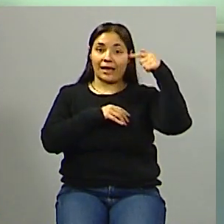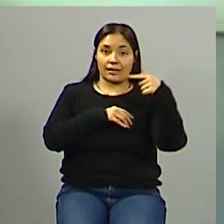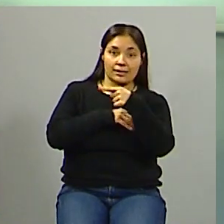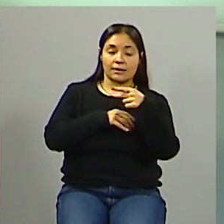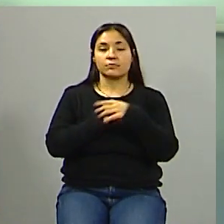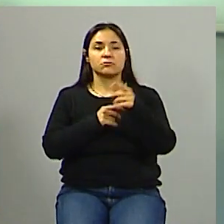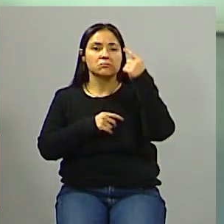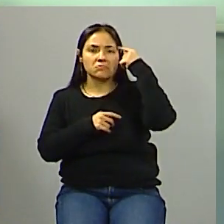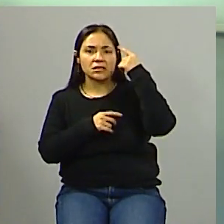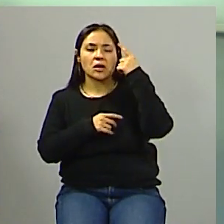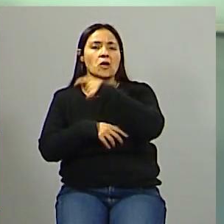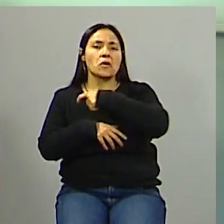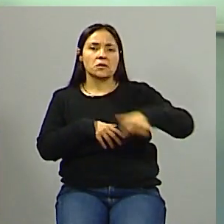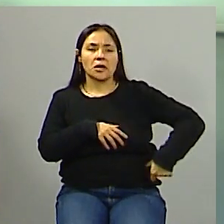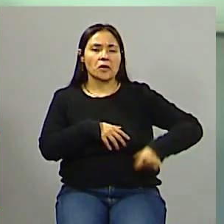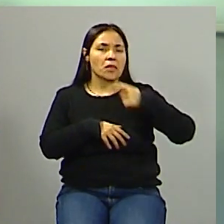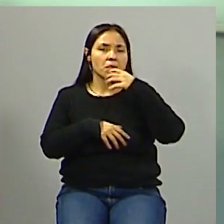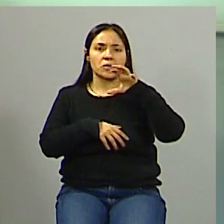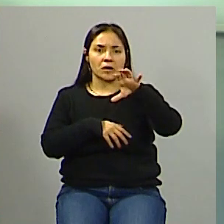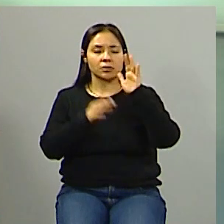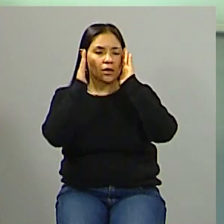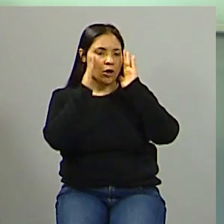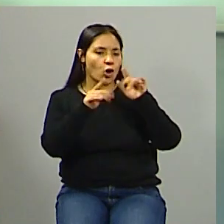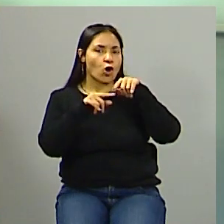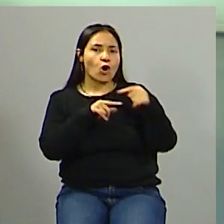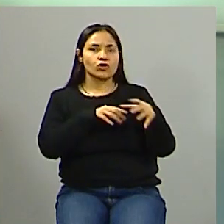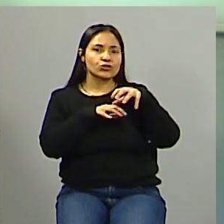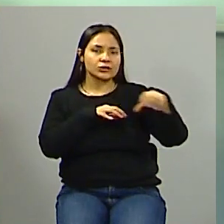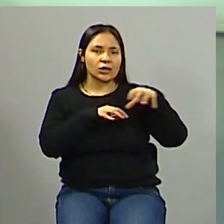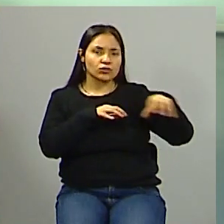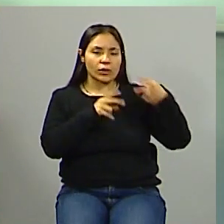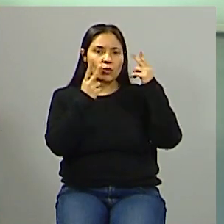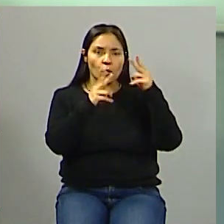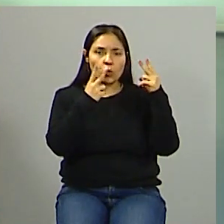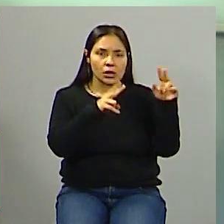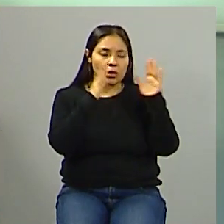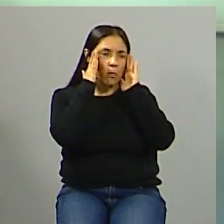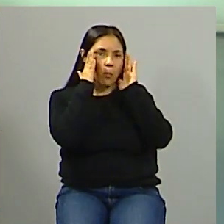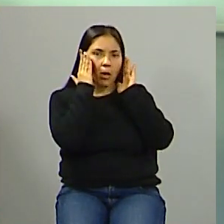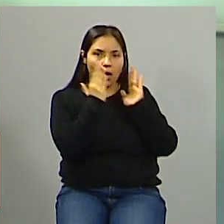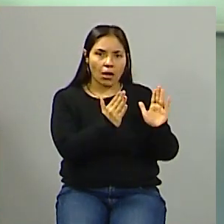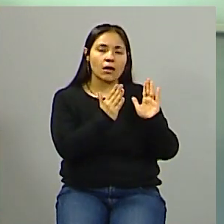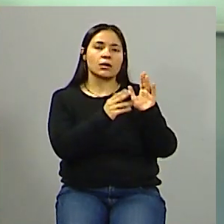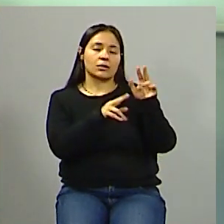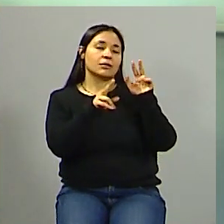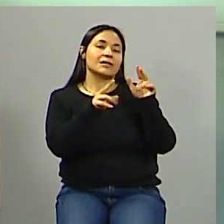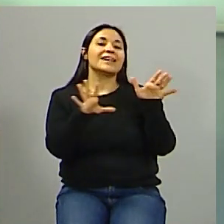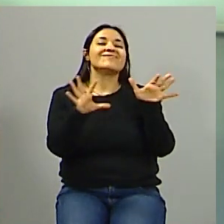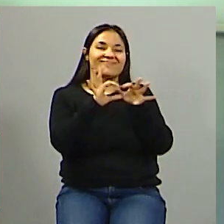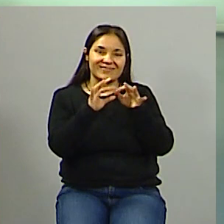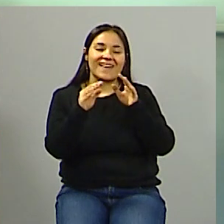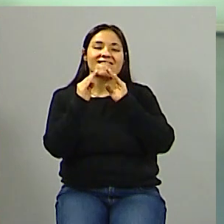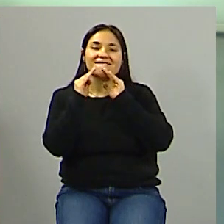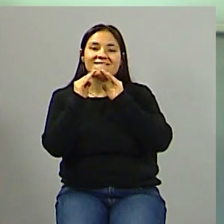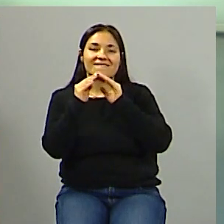provincia por ahí se maneja o prioriza otros sectores relacionados con el turismo, que tienen que ver con la vitivinicultura, pero más con el